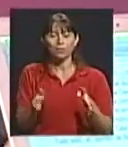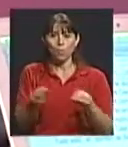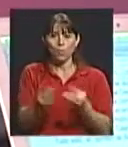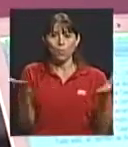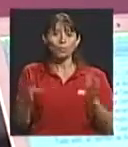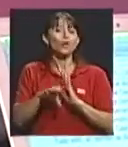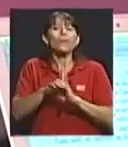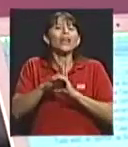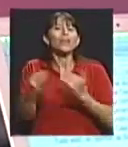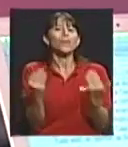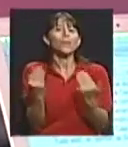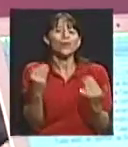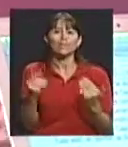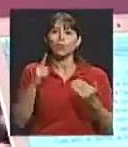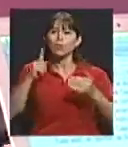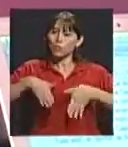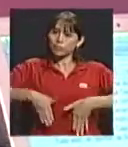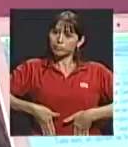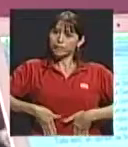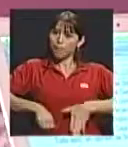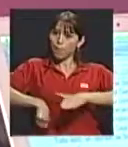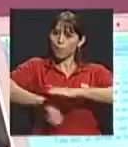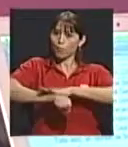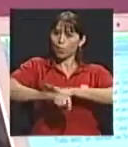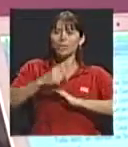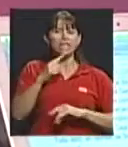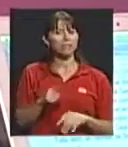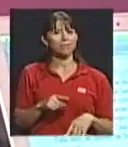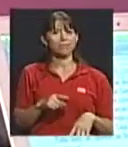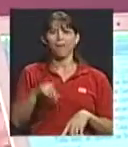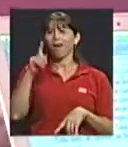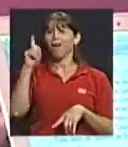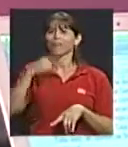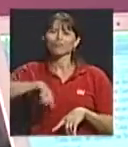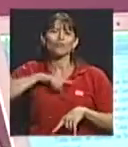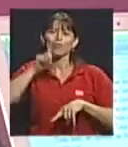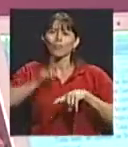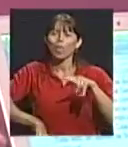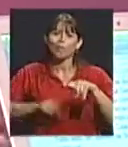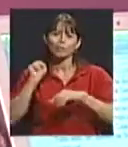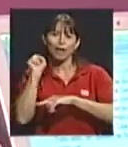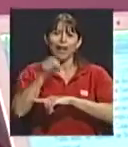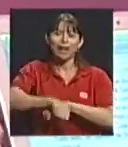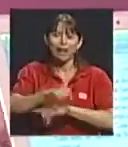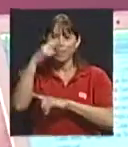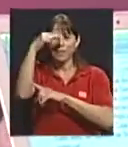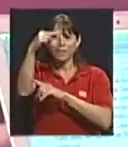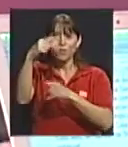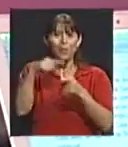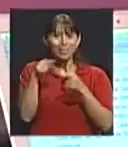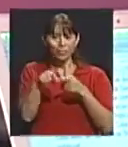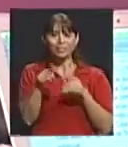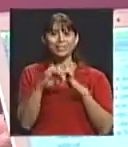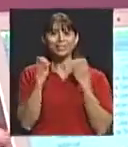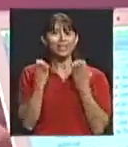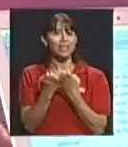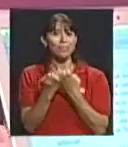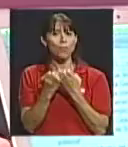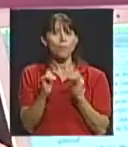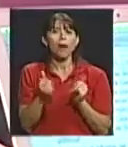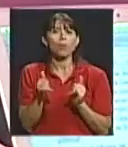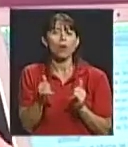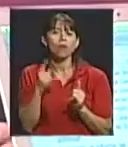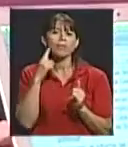entrenador de fútbol afirma que es imposible ganarle a México el equipo de de fútbol va a jugar a perder si la